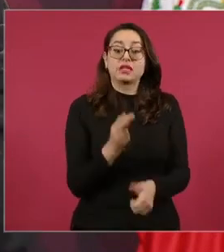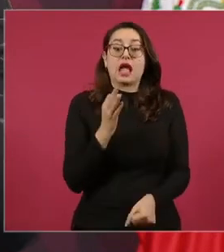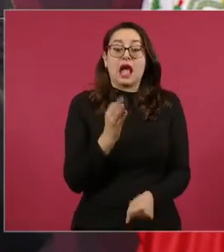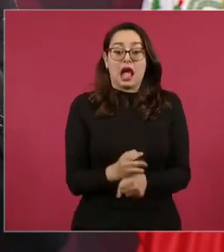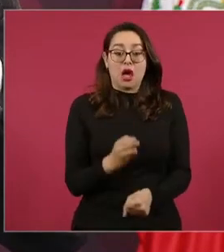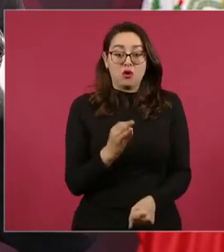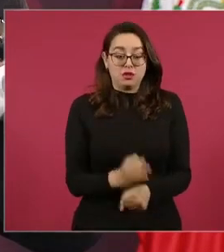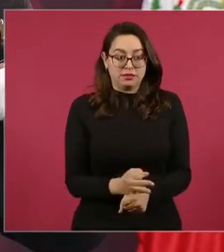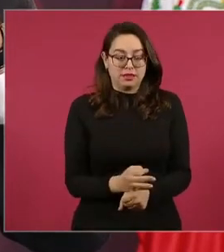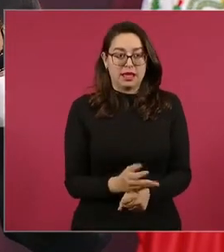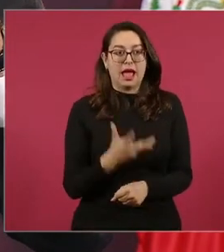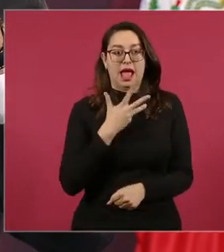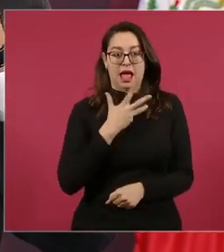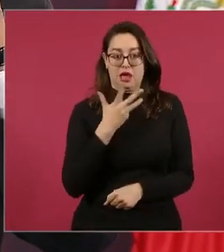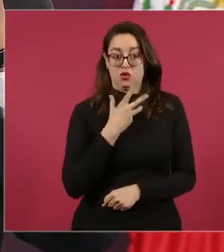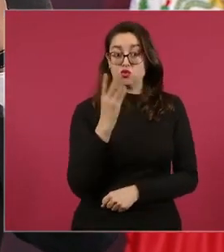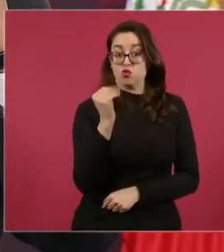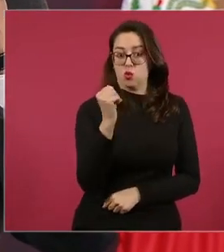6 mil millones